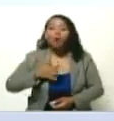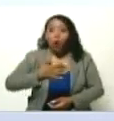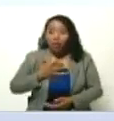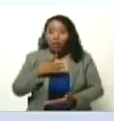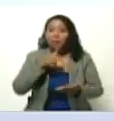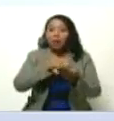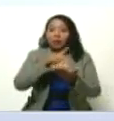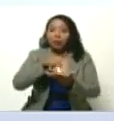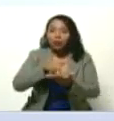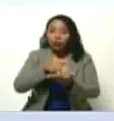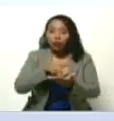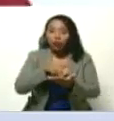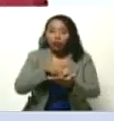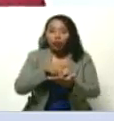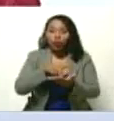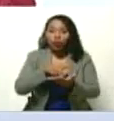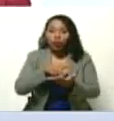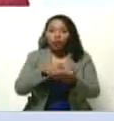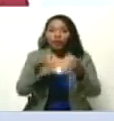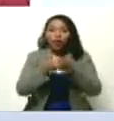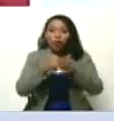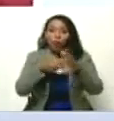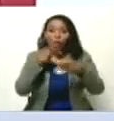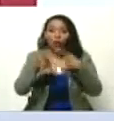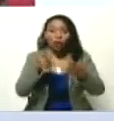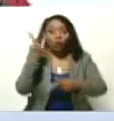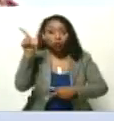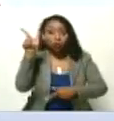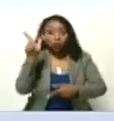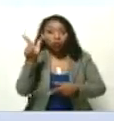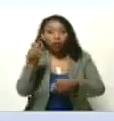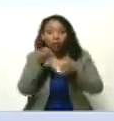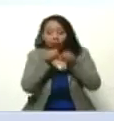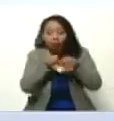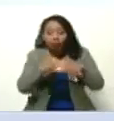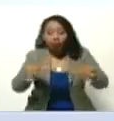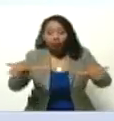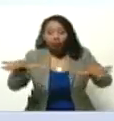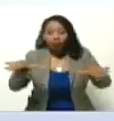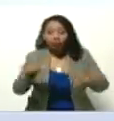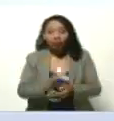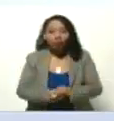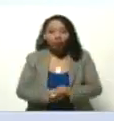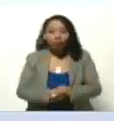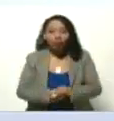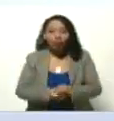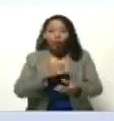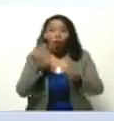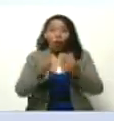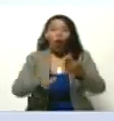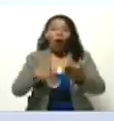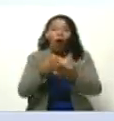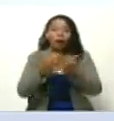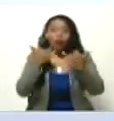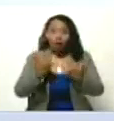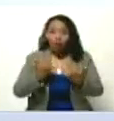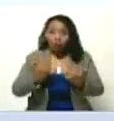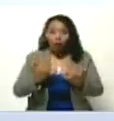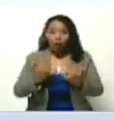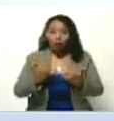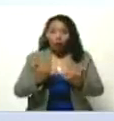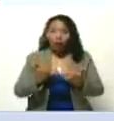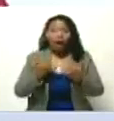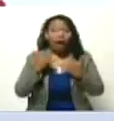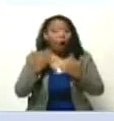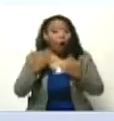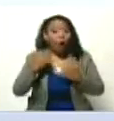parte del Partido Social, de la estructura del Partido Socialista Unido de Venezuela, como ha sido hasta ahora. Ahora, la